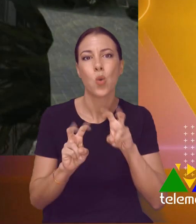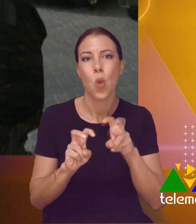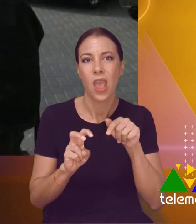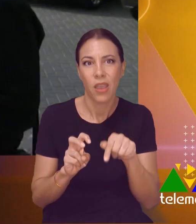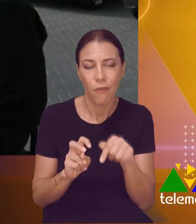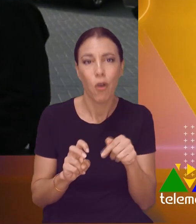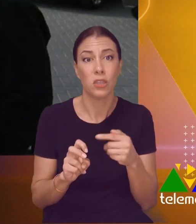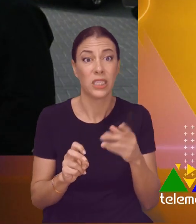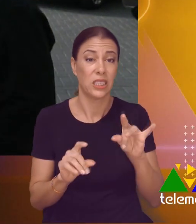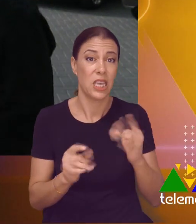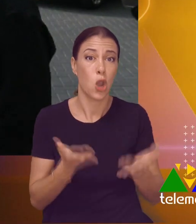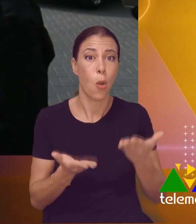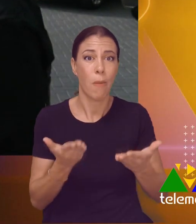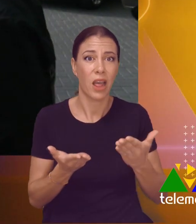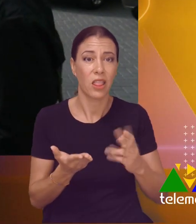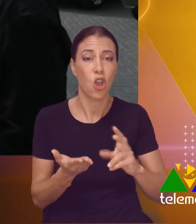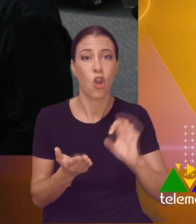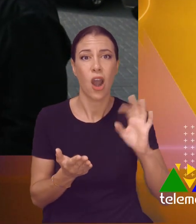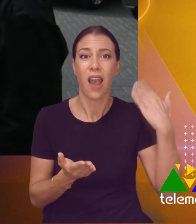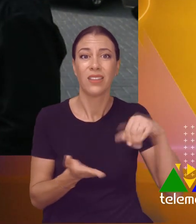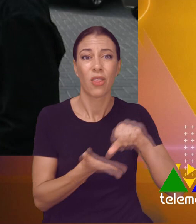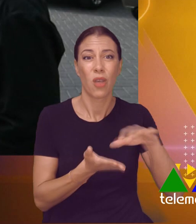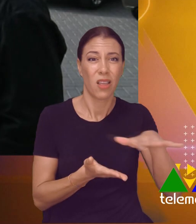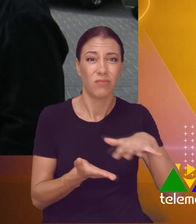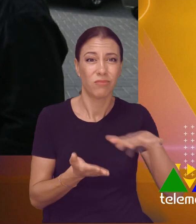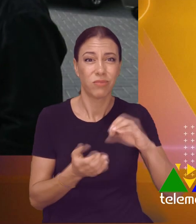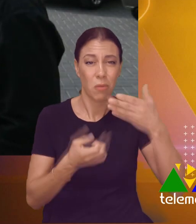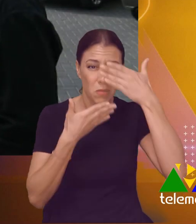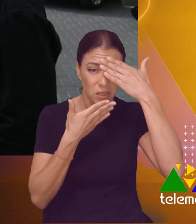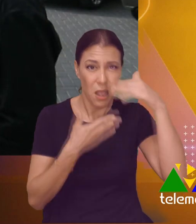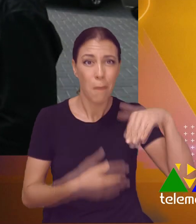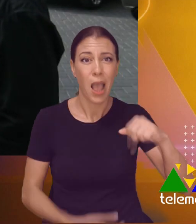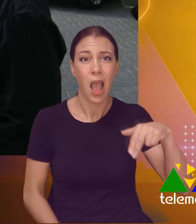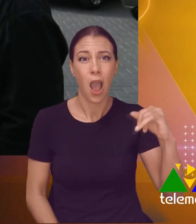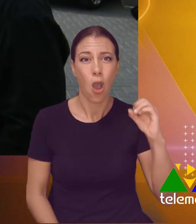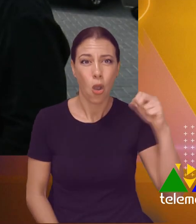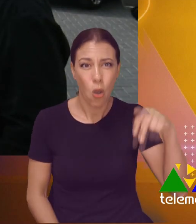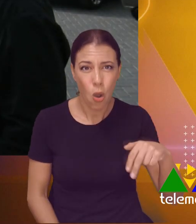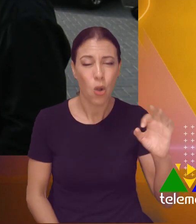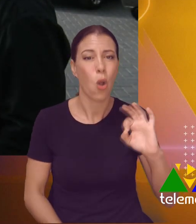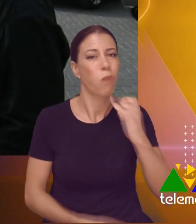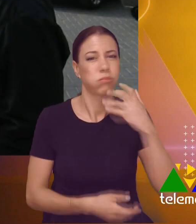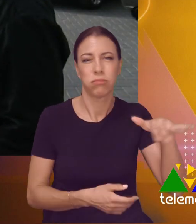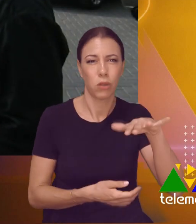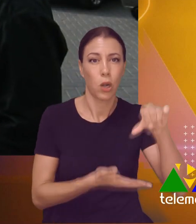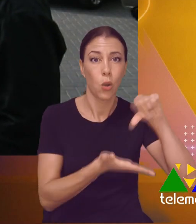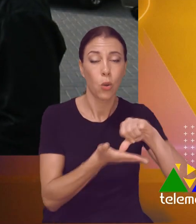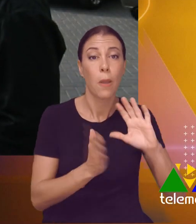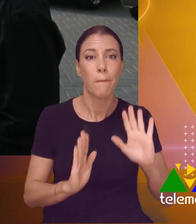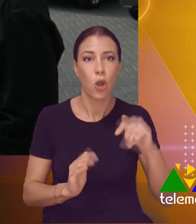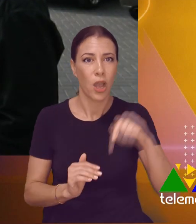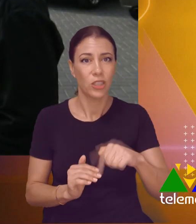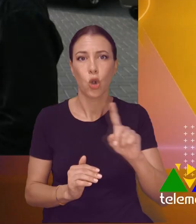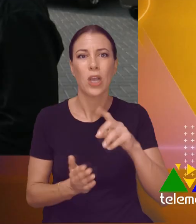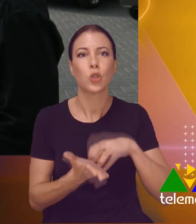esto es un barrio nuevo, es decir, un barrio nuevo comparado con la ciudad musulmana del arrabal del Manjón, el arrabal de Alcorús y el centro, ¿no?